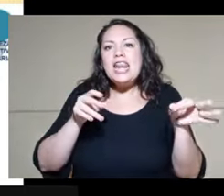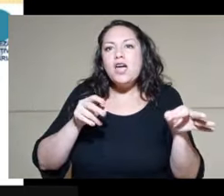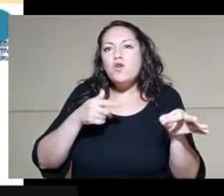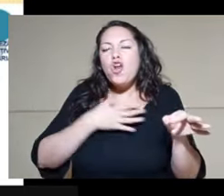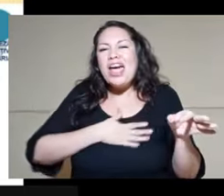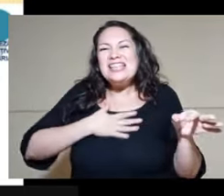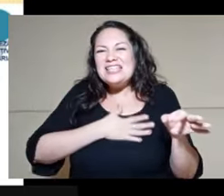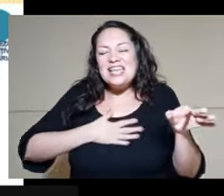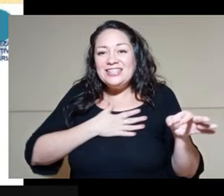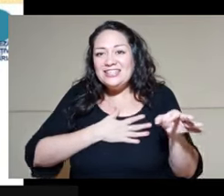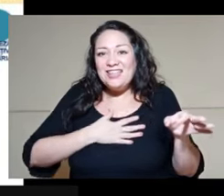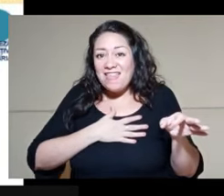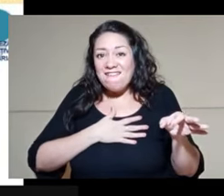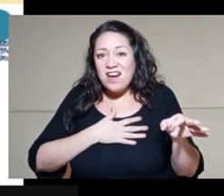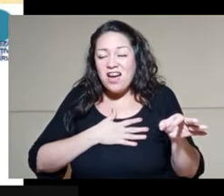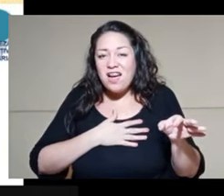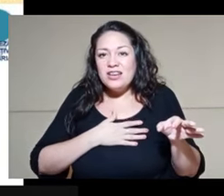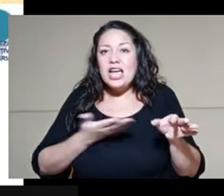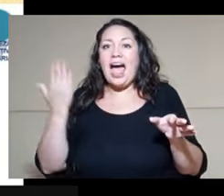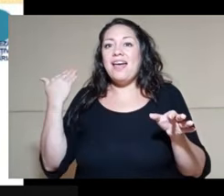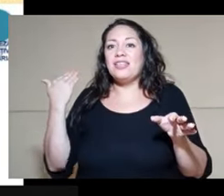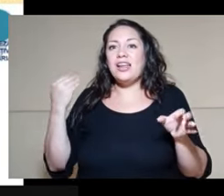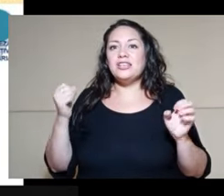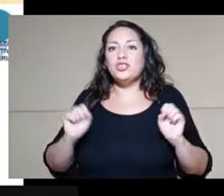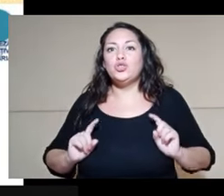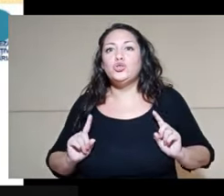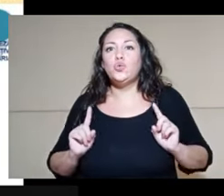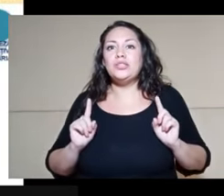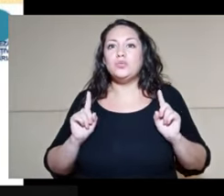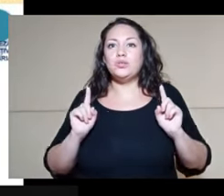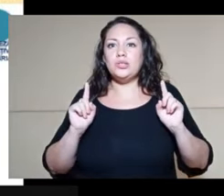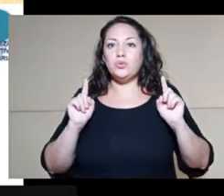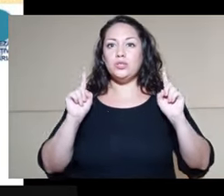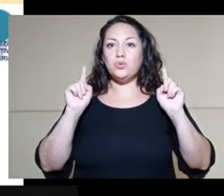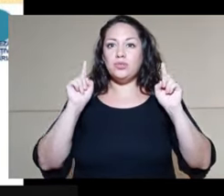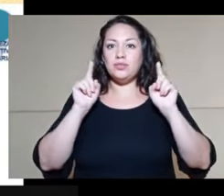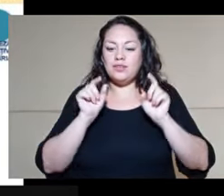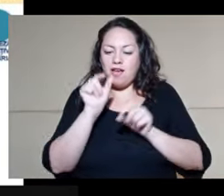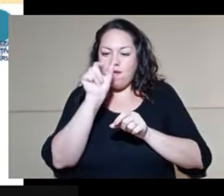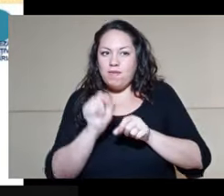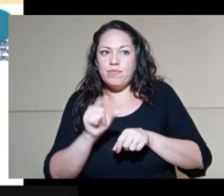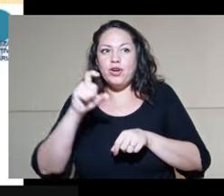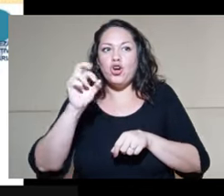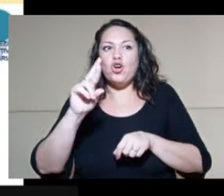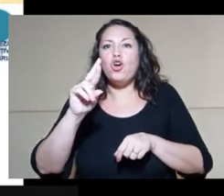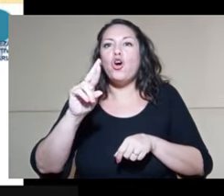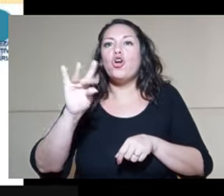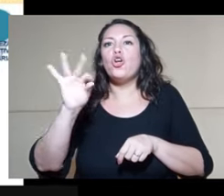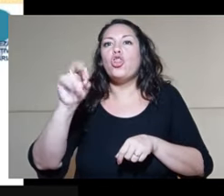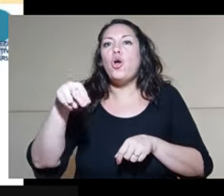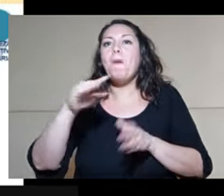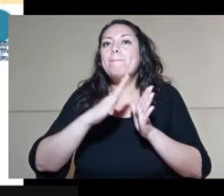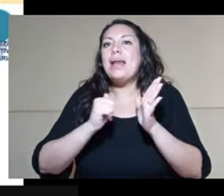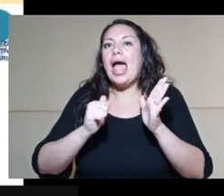neurona sensitiva, ¿no es cierto? Que está en la sustancia gris en el asta posterior, y ahí empieza a ascender, en el cordón